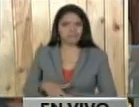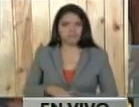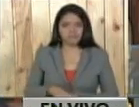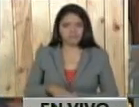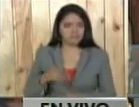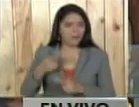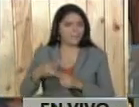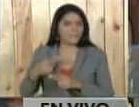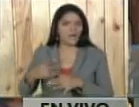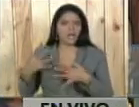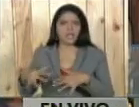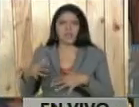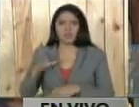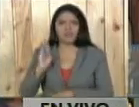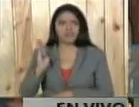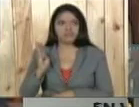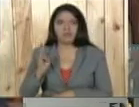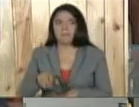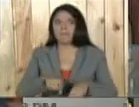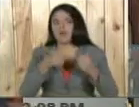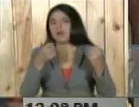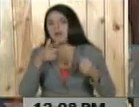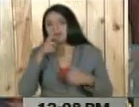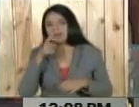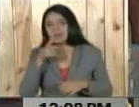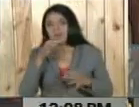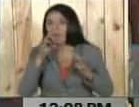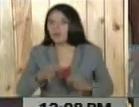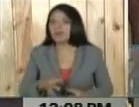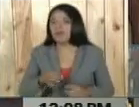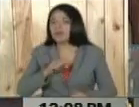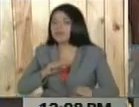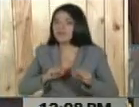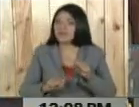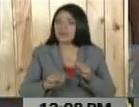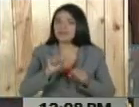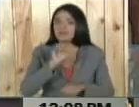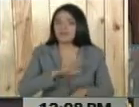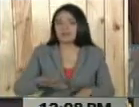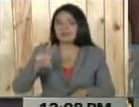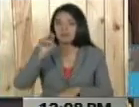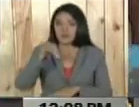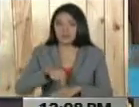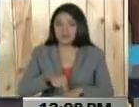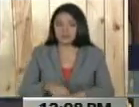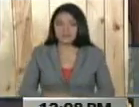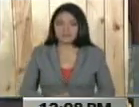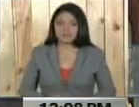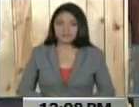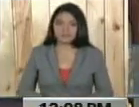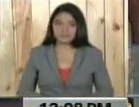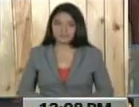inusual y extraordinaria a la seguridad y defensa nacional.